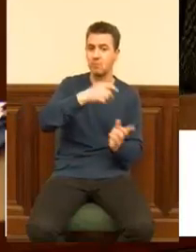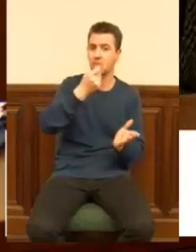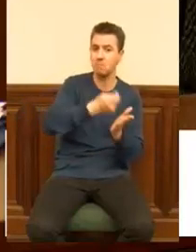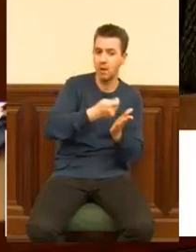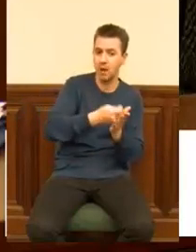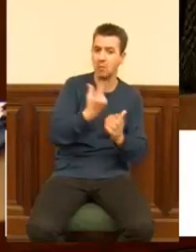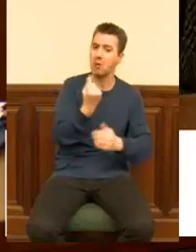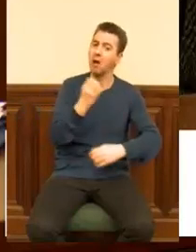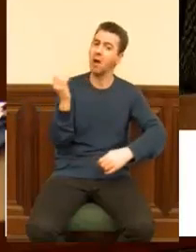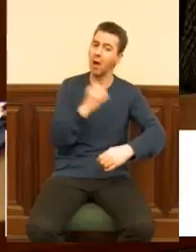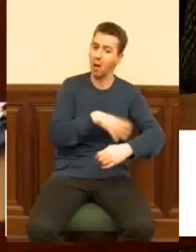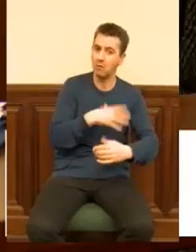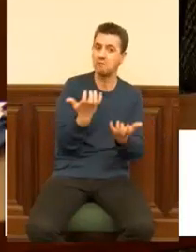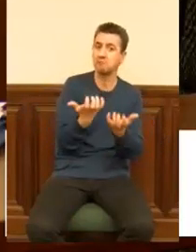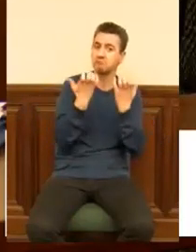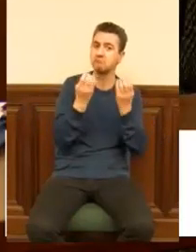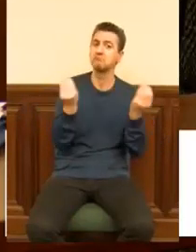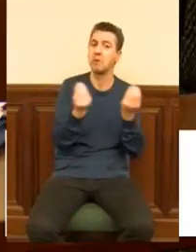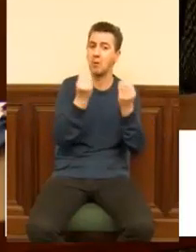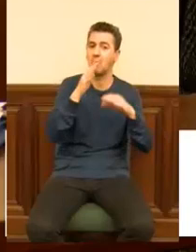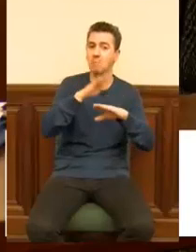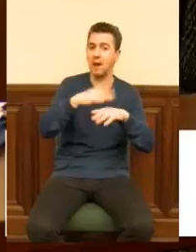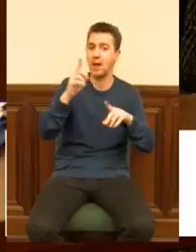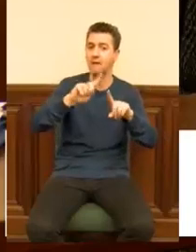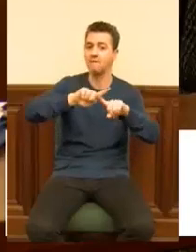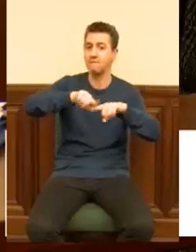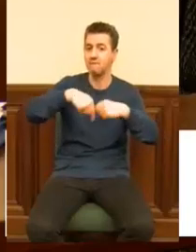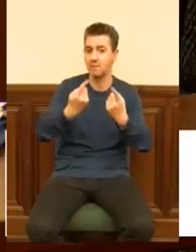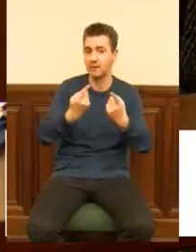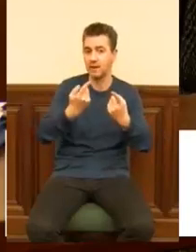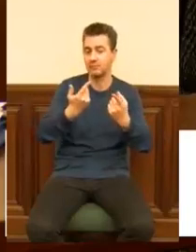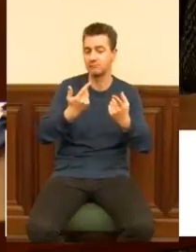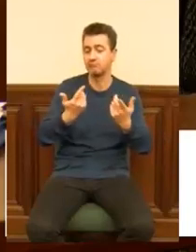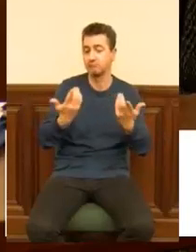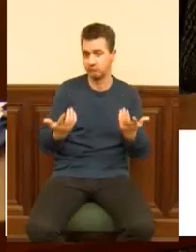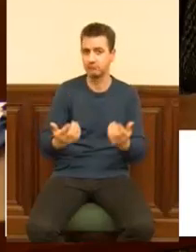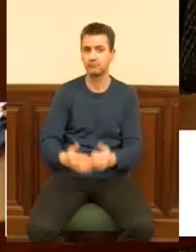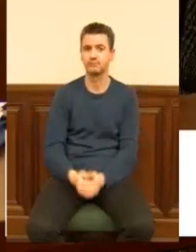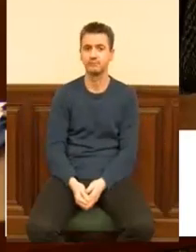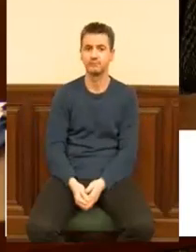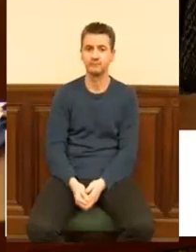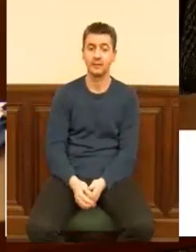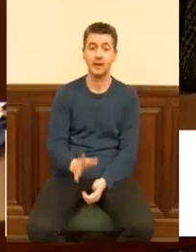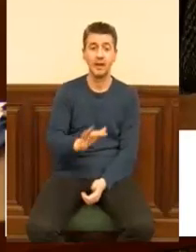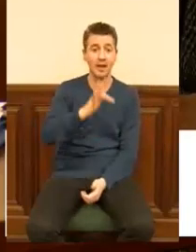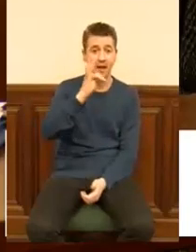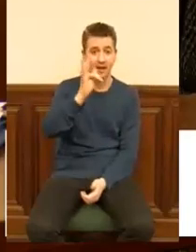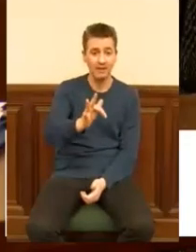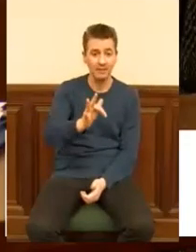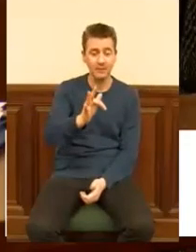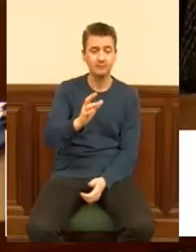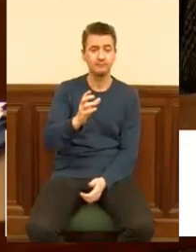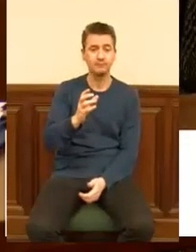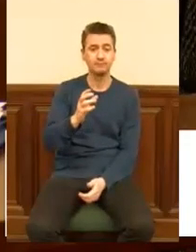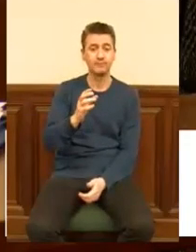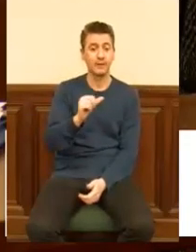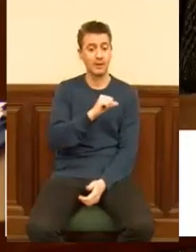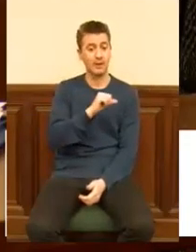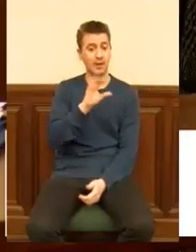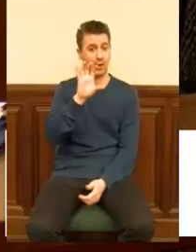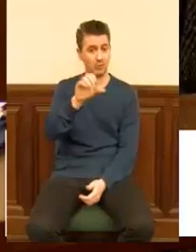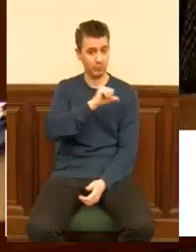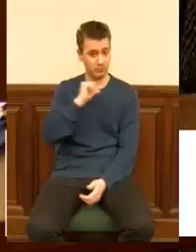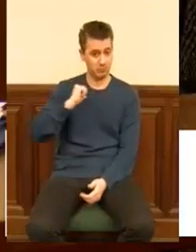el ahorro por parte de las familias de las facturas. Pero además, en el ámbito autonómico, en la Comunidad de